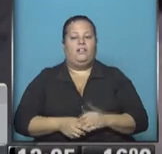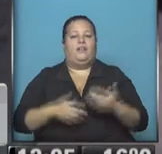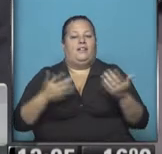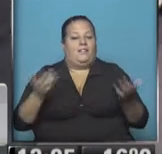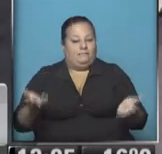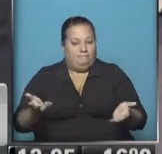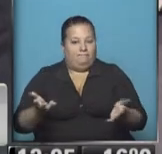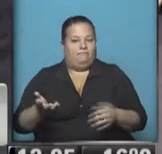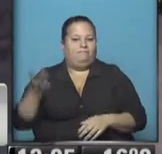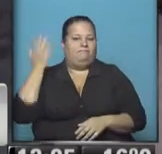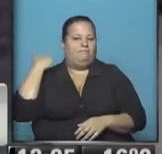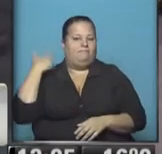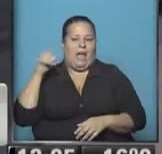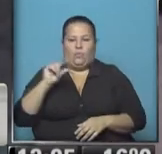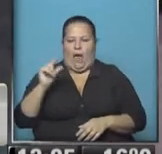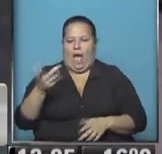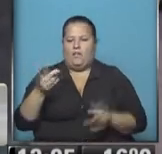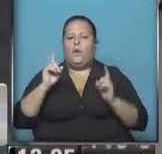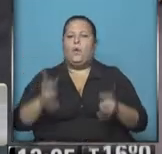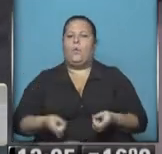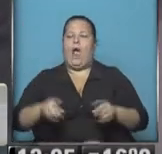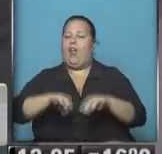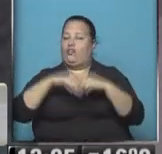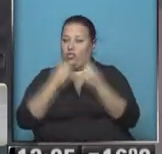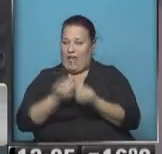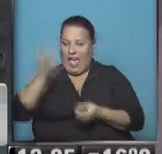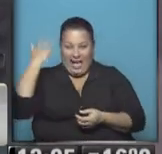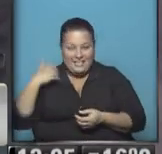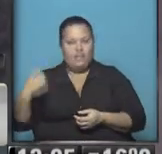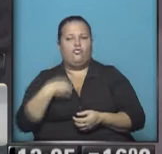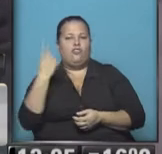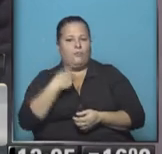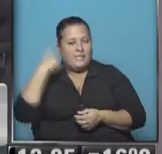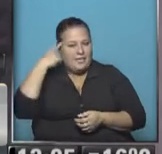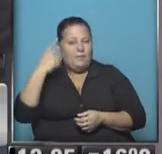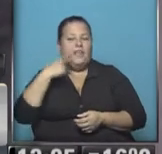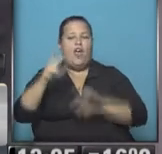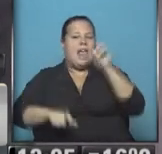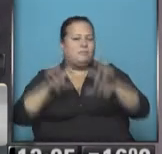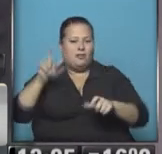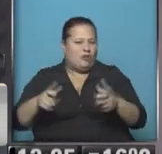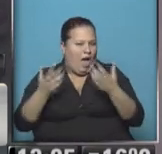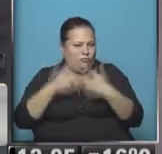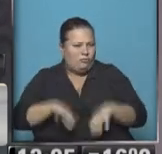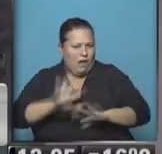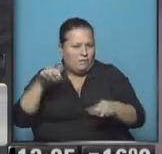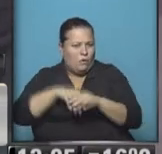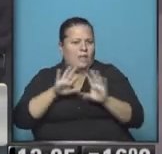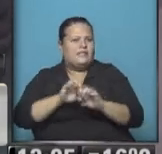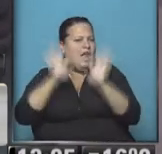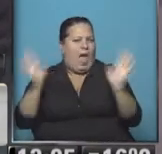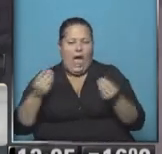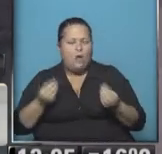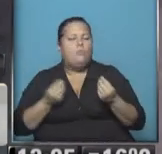Evidentemente, desde hace un rato, a pesar del resultado de ayer, donde nosotros creemos que lo que dijo el ciudadano es claro. ¿Por qué digo es